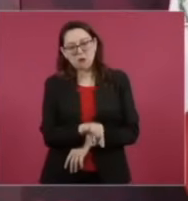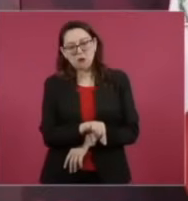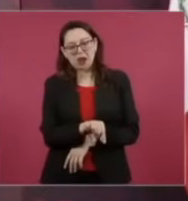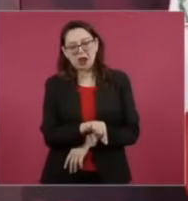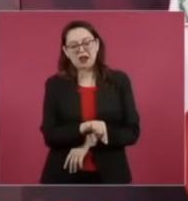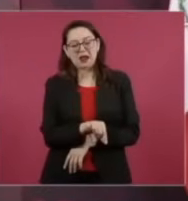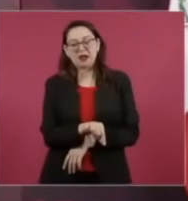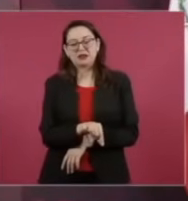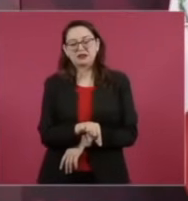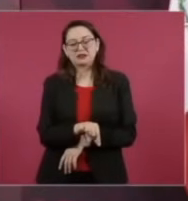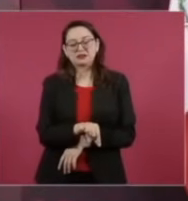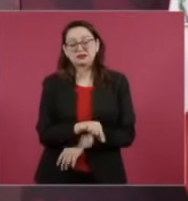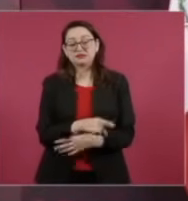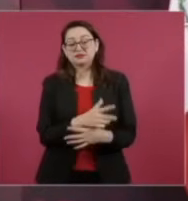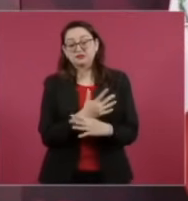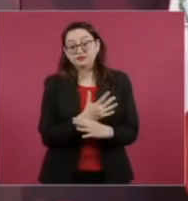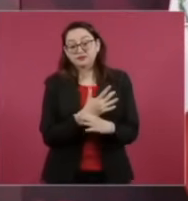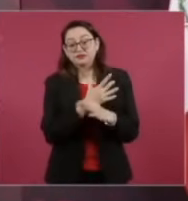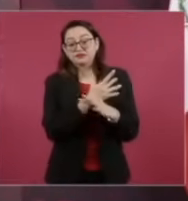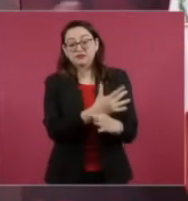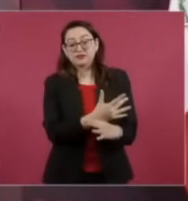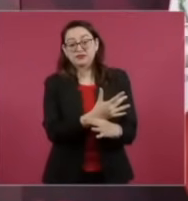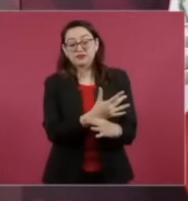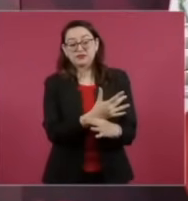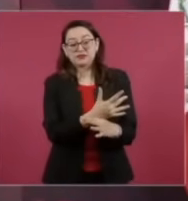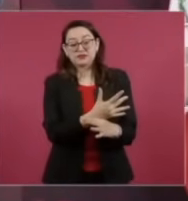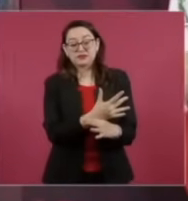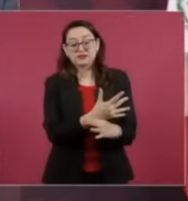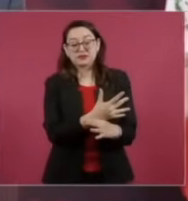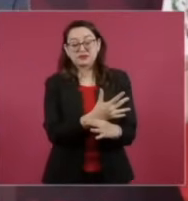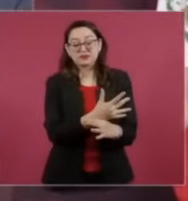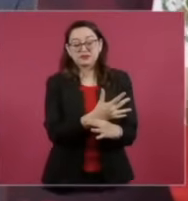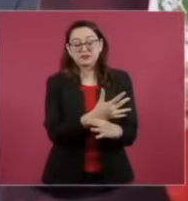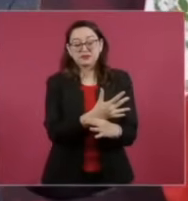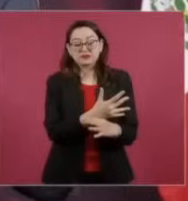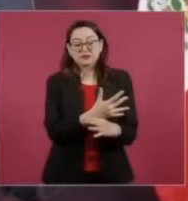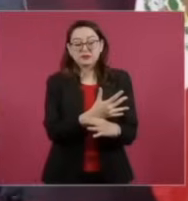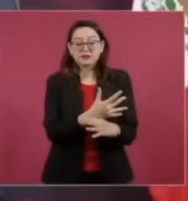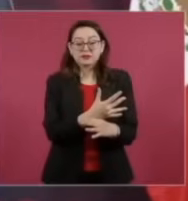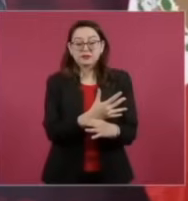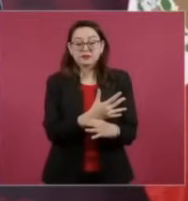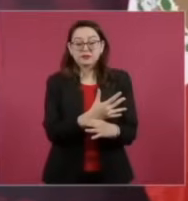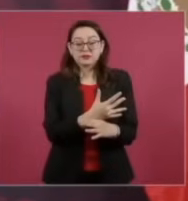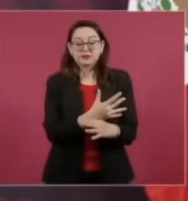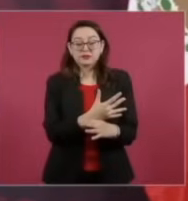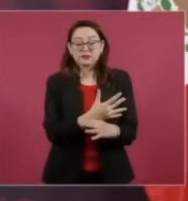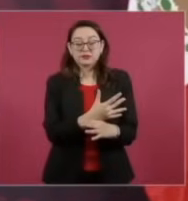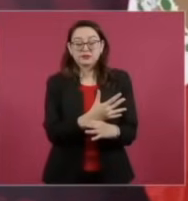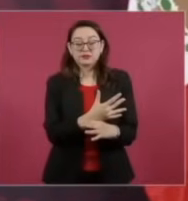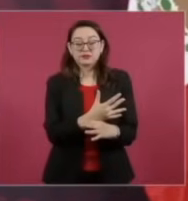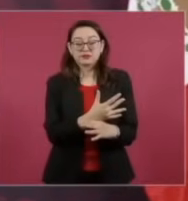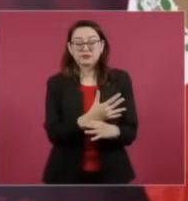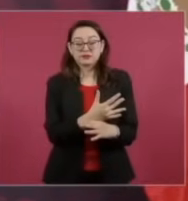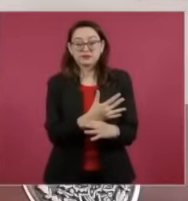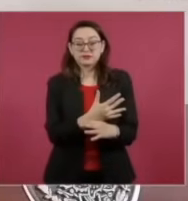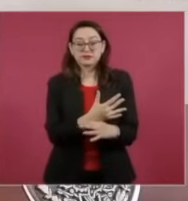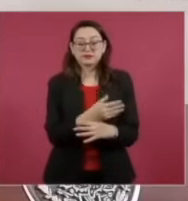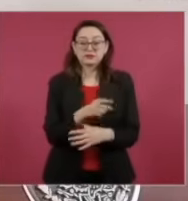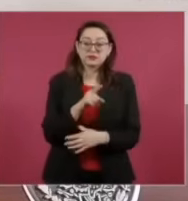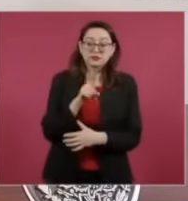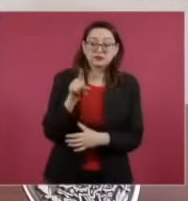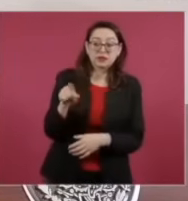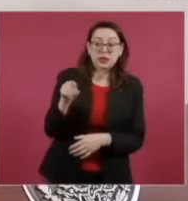politiquera se está queriendo desaforar enjuiciar a